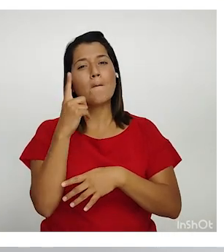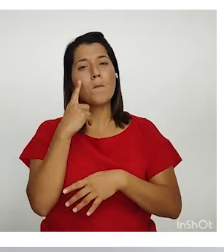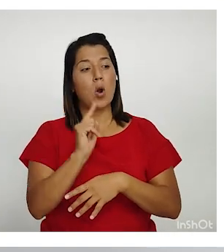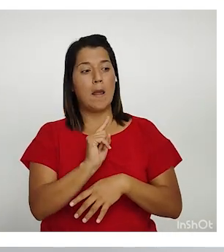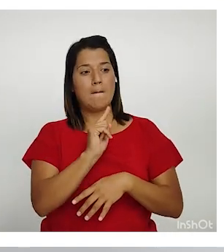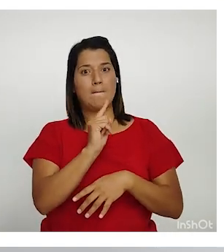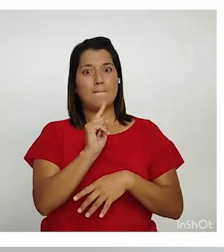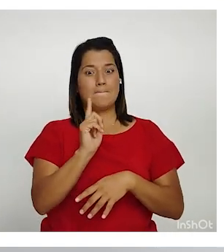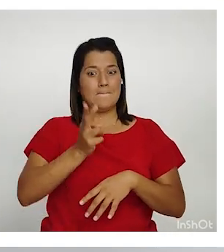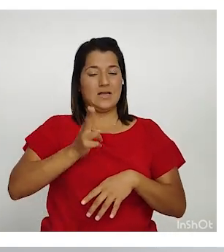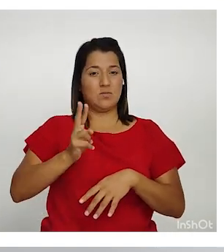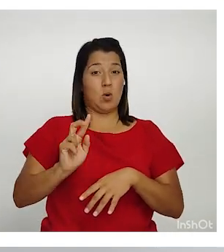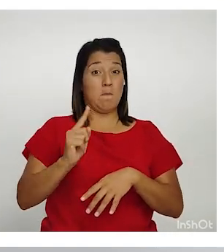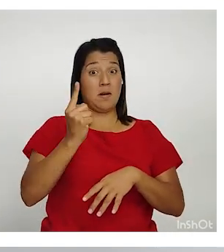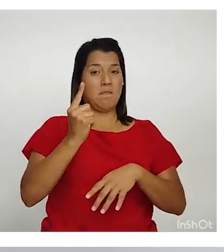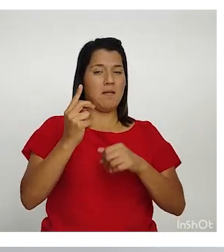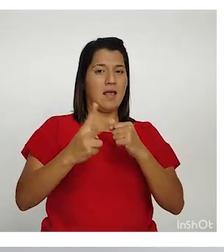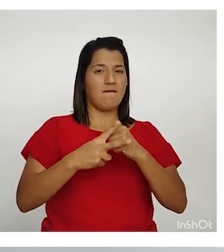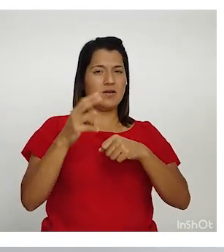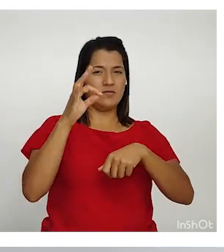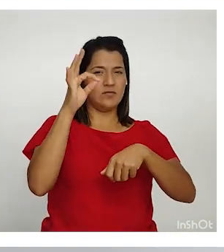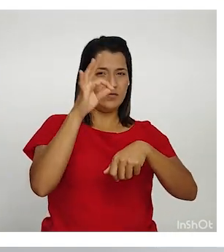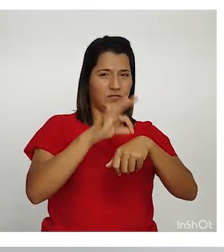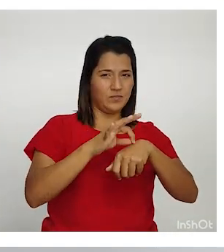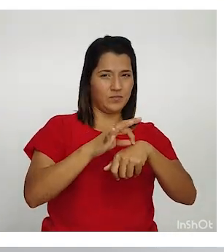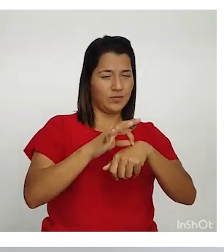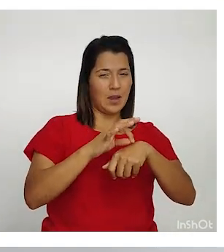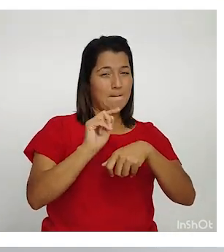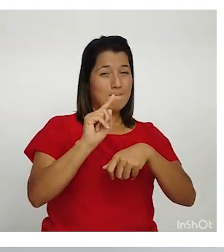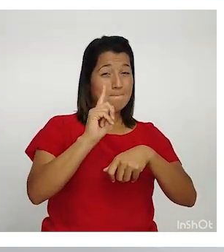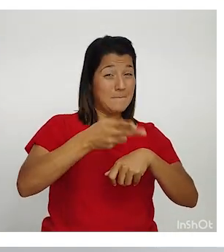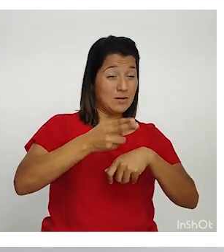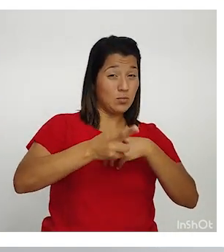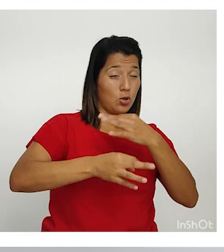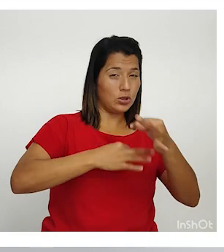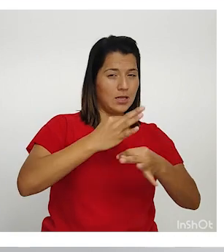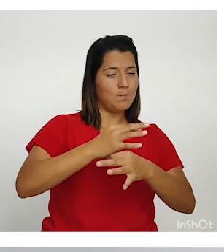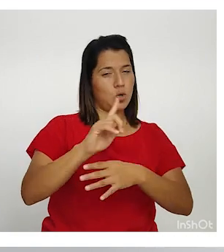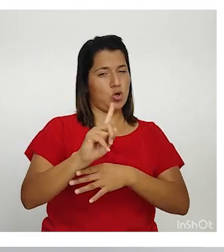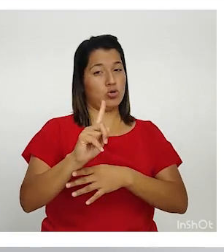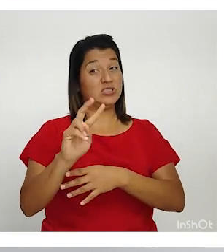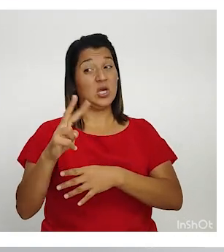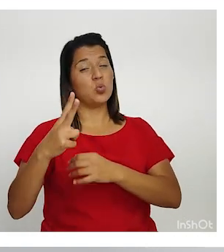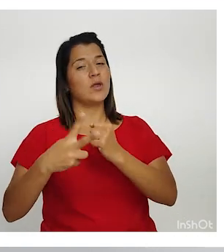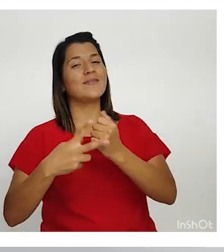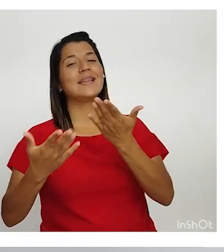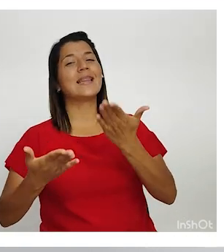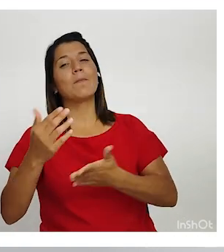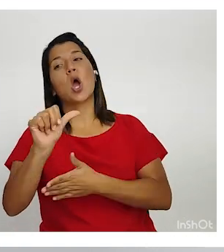inicialmente nos enfermó la primera vez, sino que sea por otro serotipo. Conforme nosotros vamos